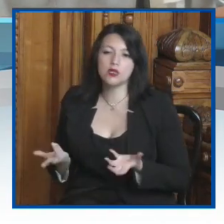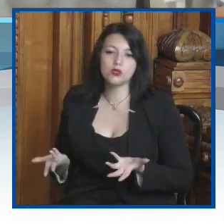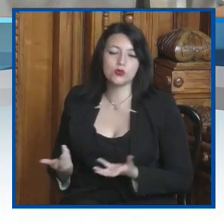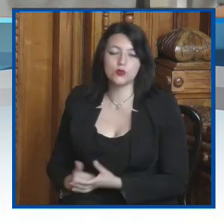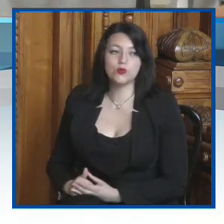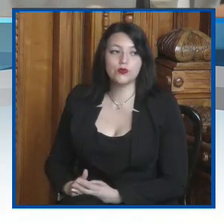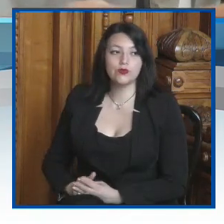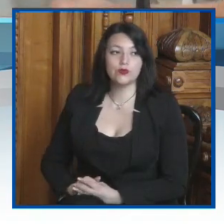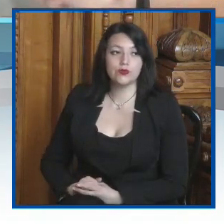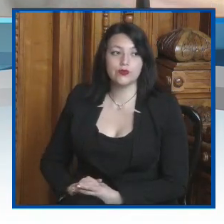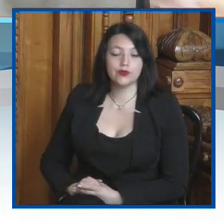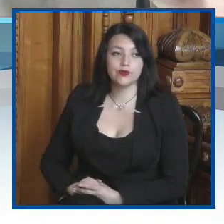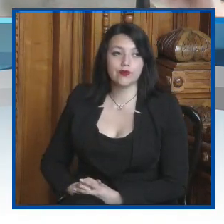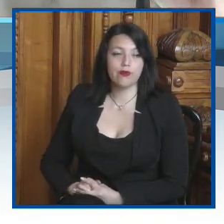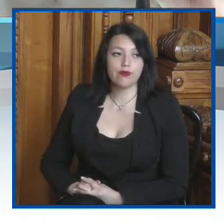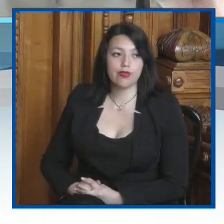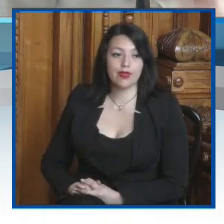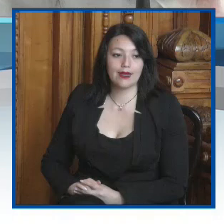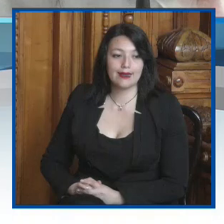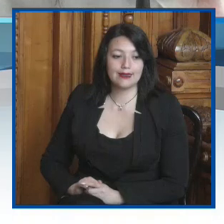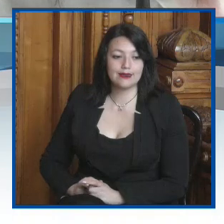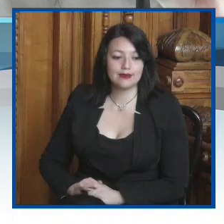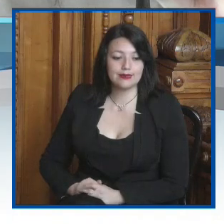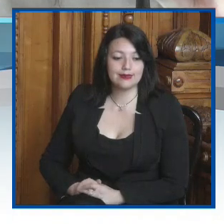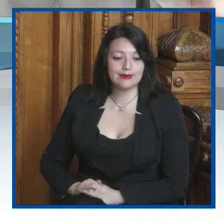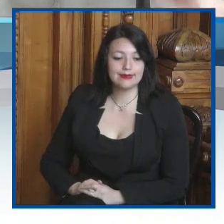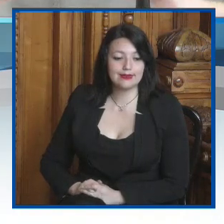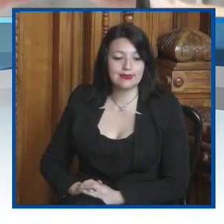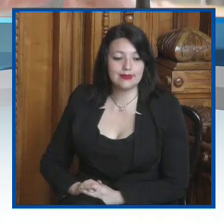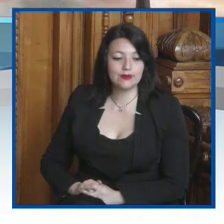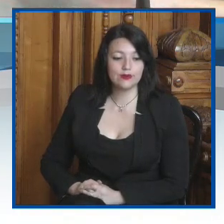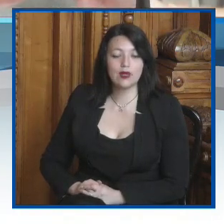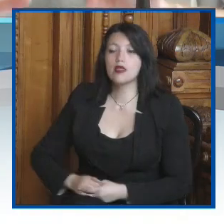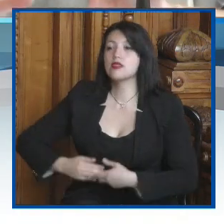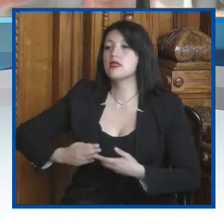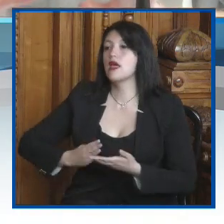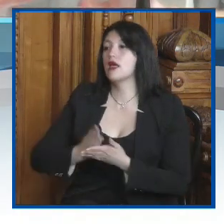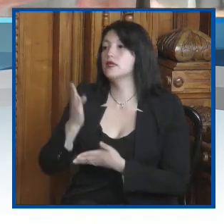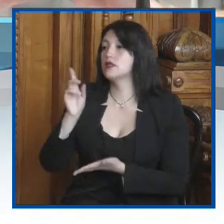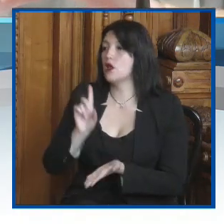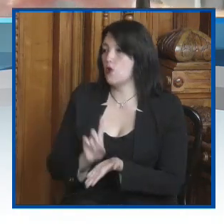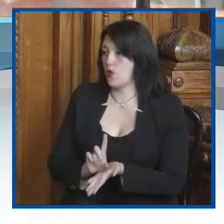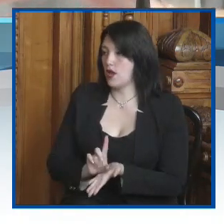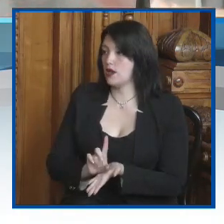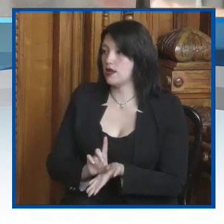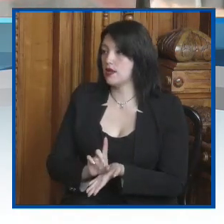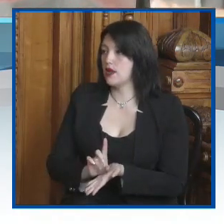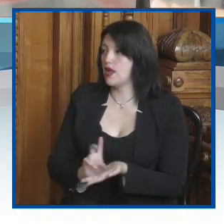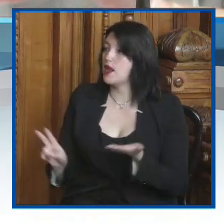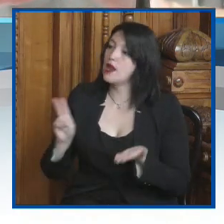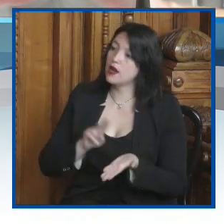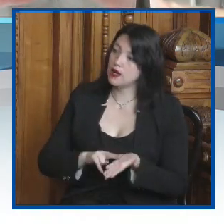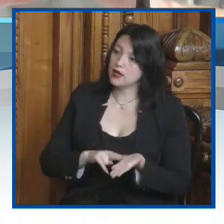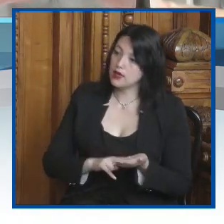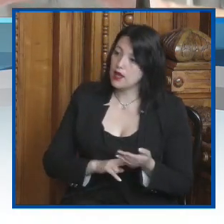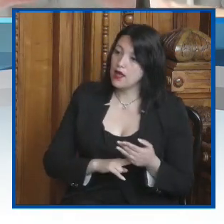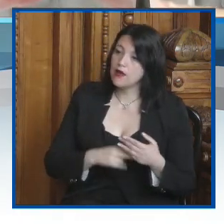juicio? Entonces, desde ese lugar creo que la oralidad la